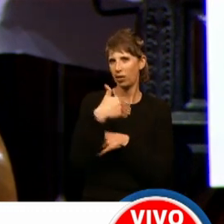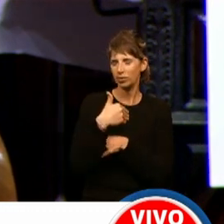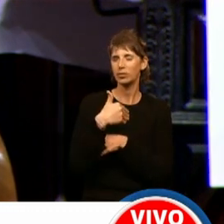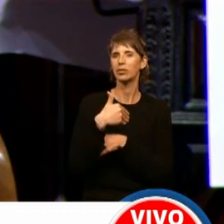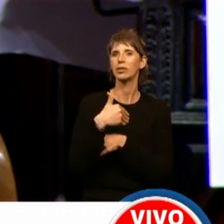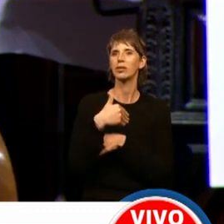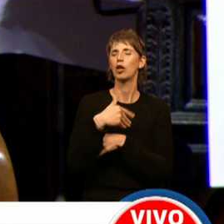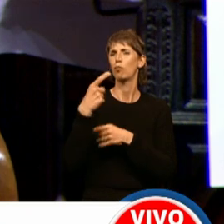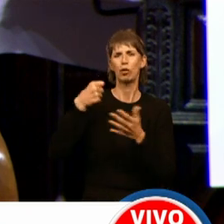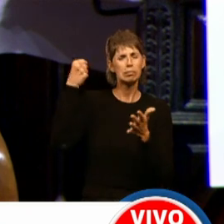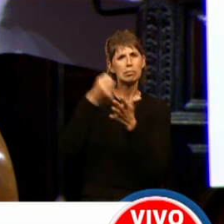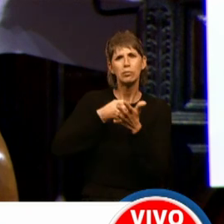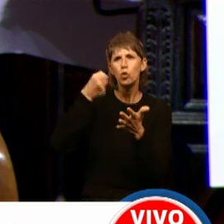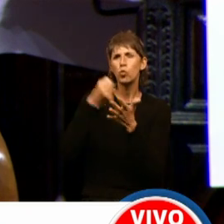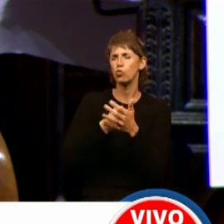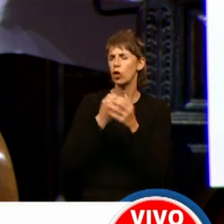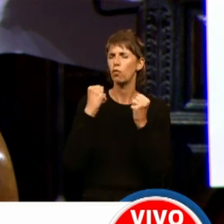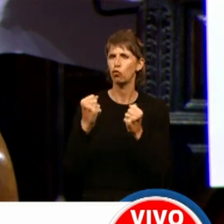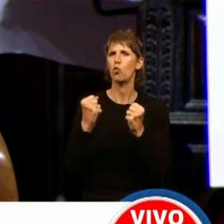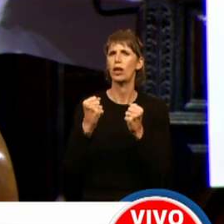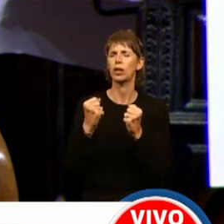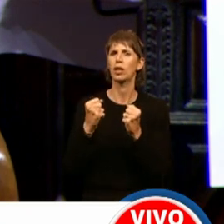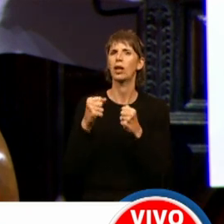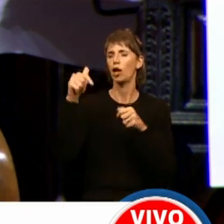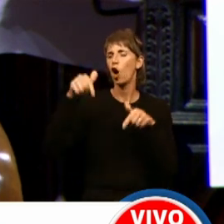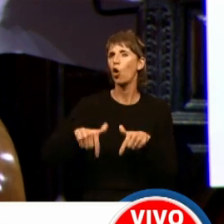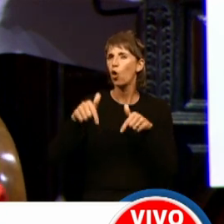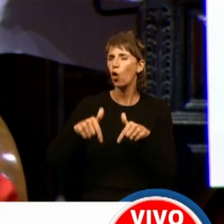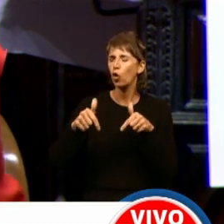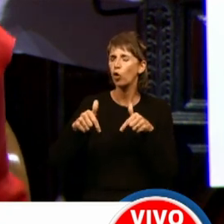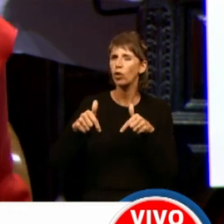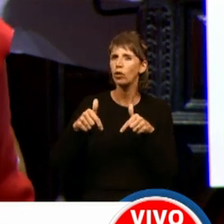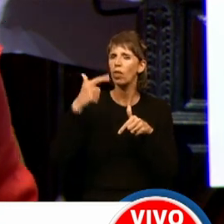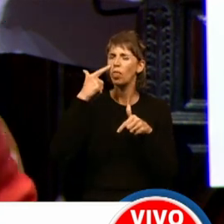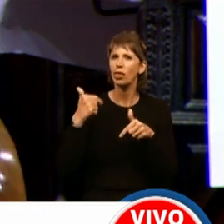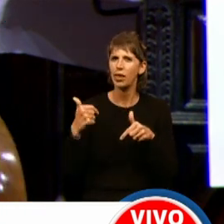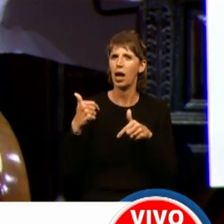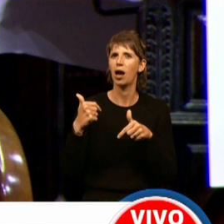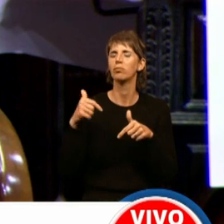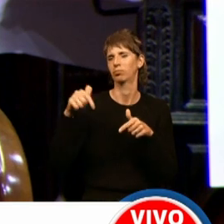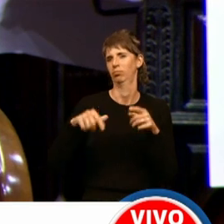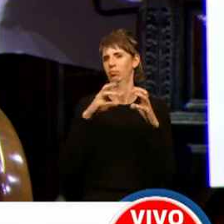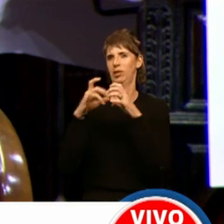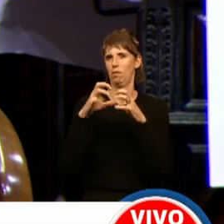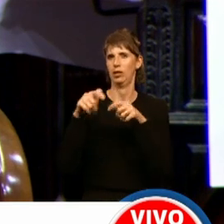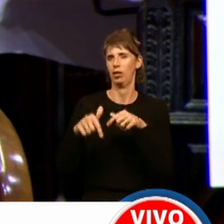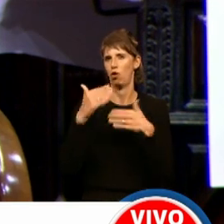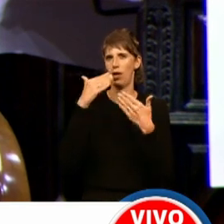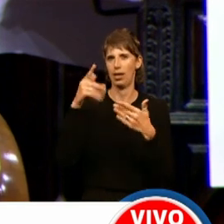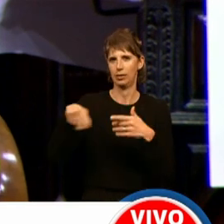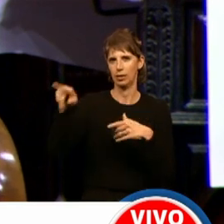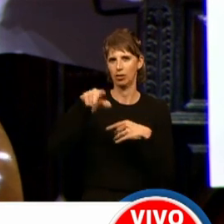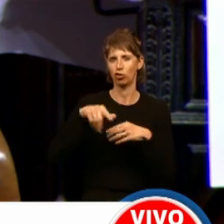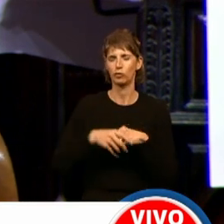esta enorme lucha y esta enorme militancia que en el día de hoy podemos podemos estar tratando en